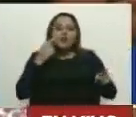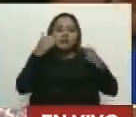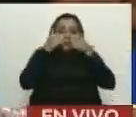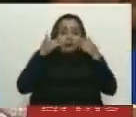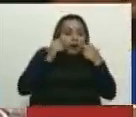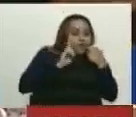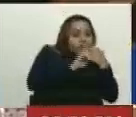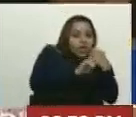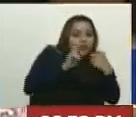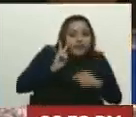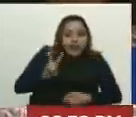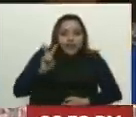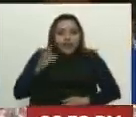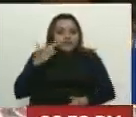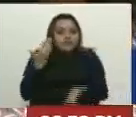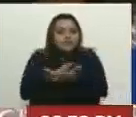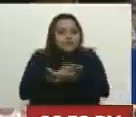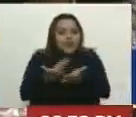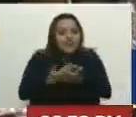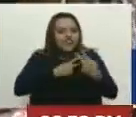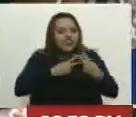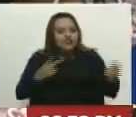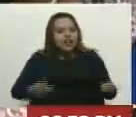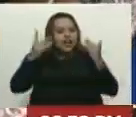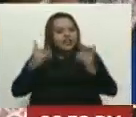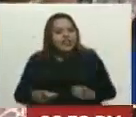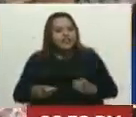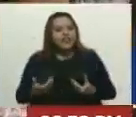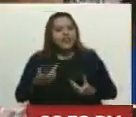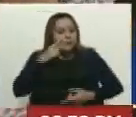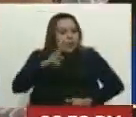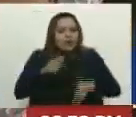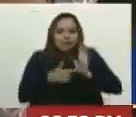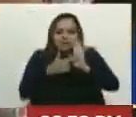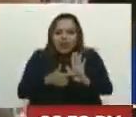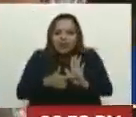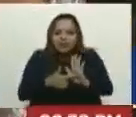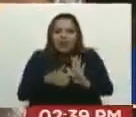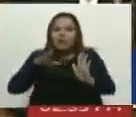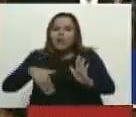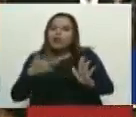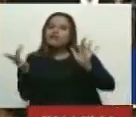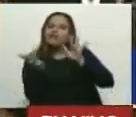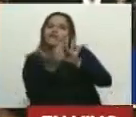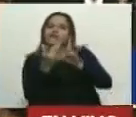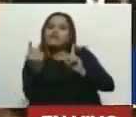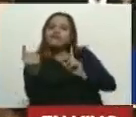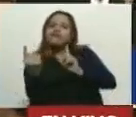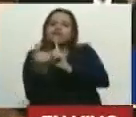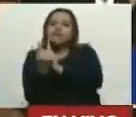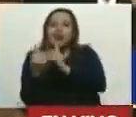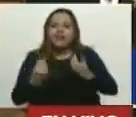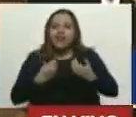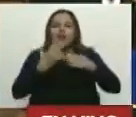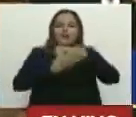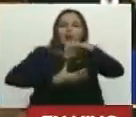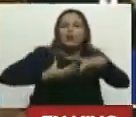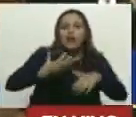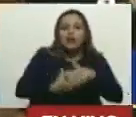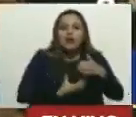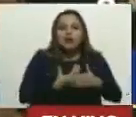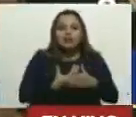Hay que procurarse ver de manera voluntaria, obligarse a ver, para acercar la situación, el problema,